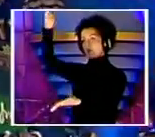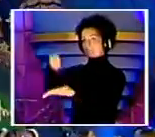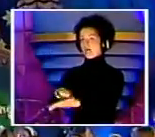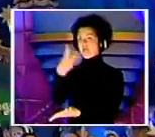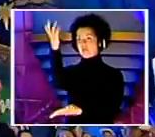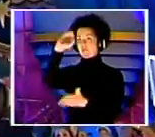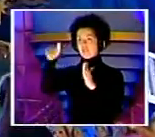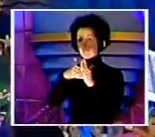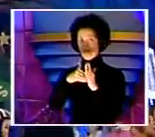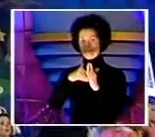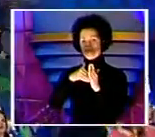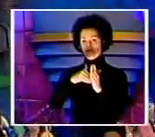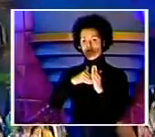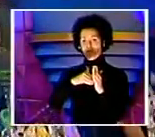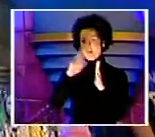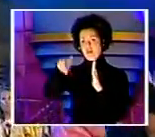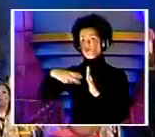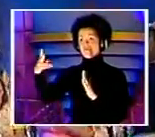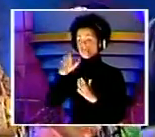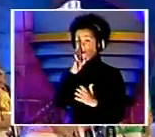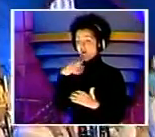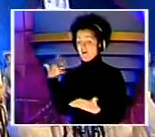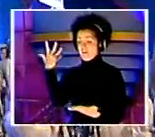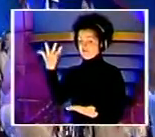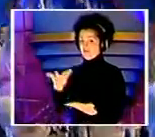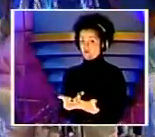A día de hoy ya van por 69.